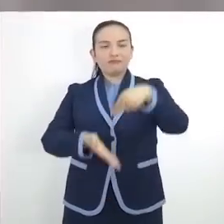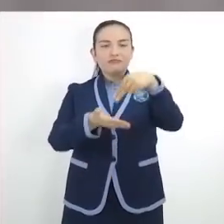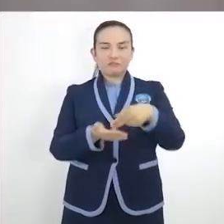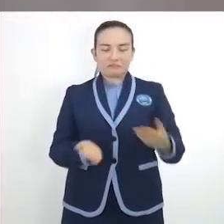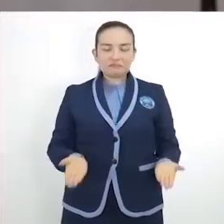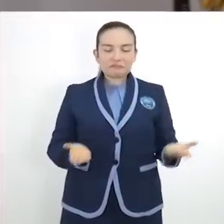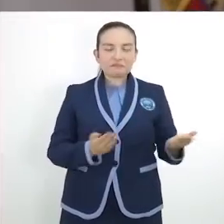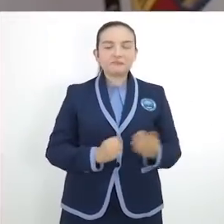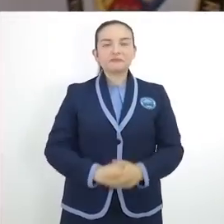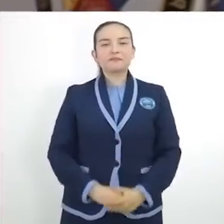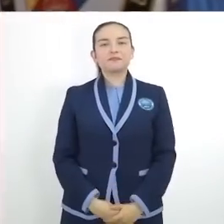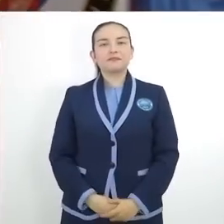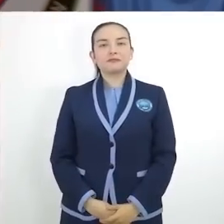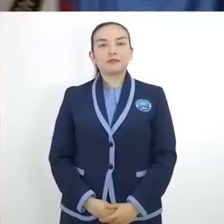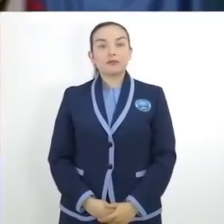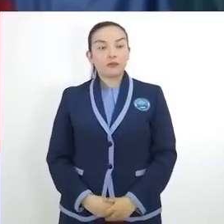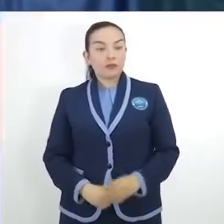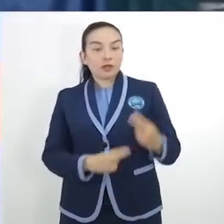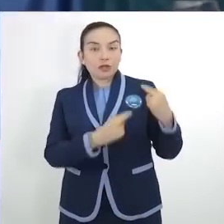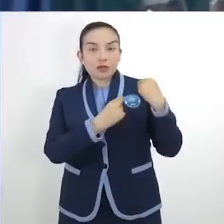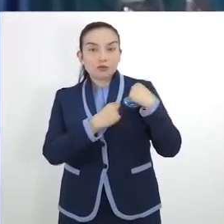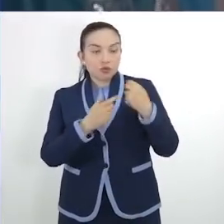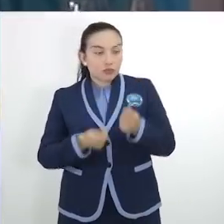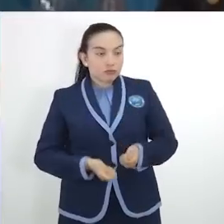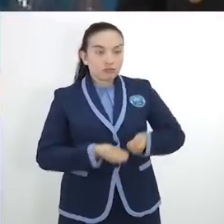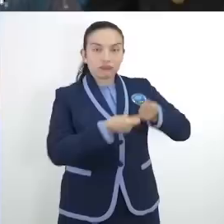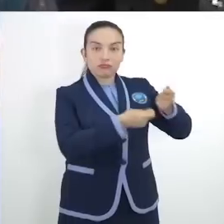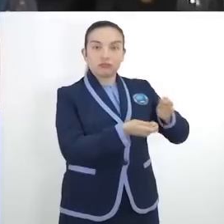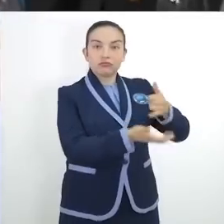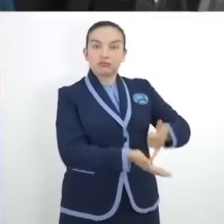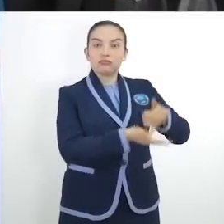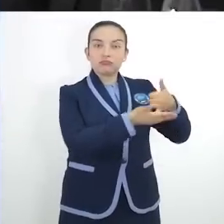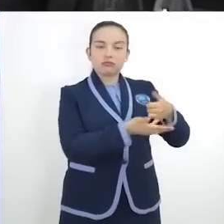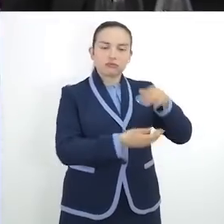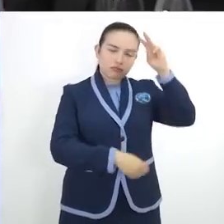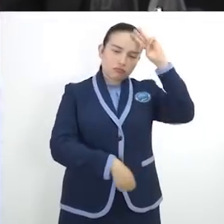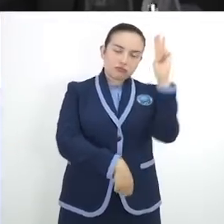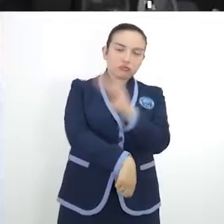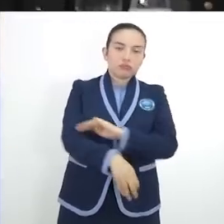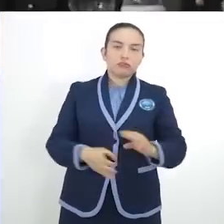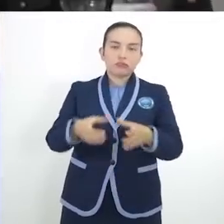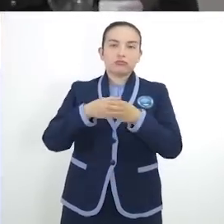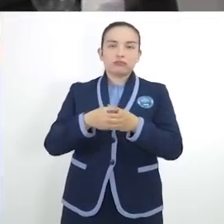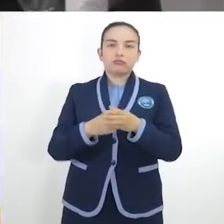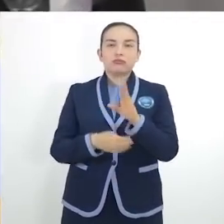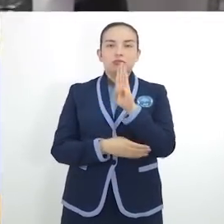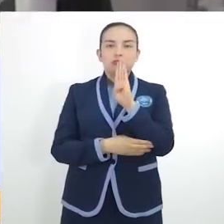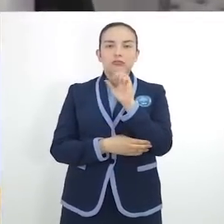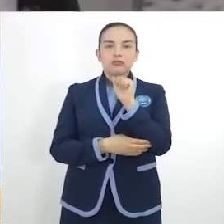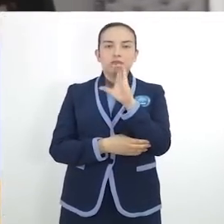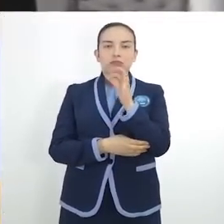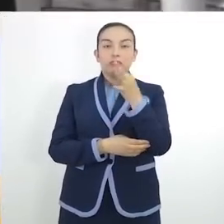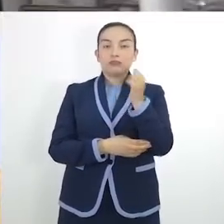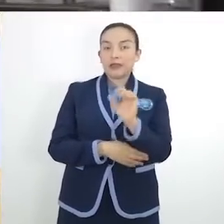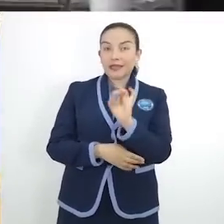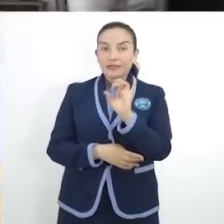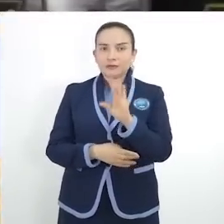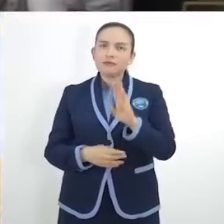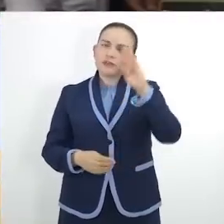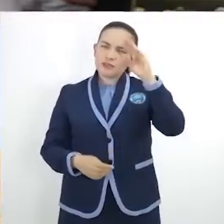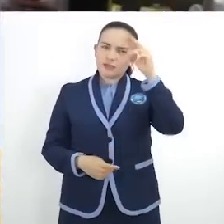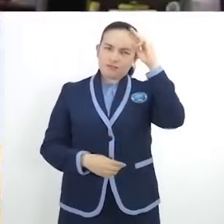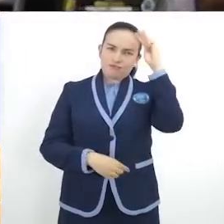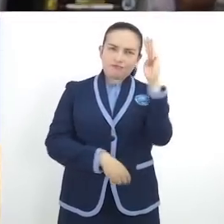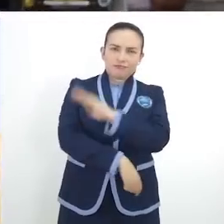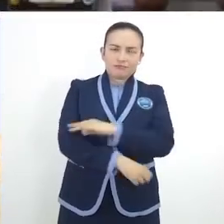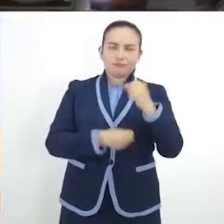favor. Hace entrega del escudo de armas del Batallón de Policía Militar número 15, Bacatá, el señor Teniente